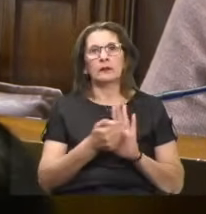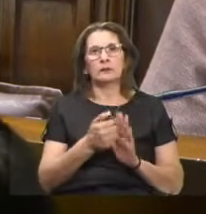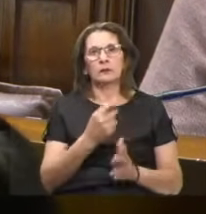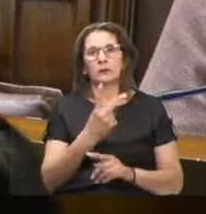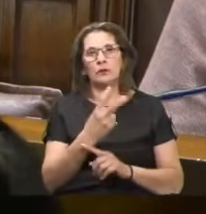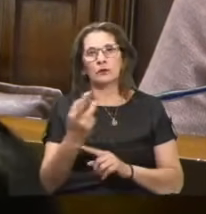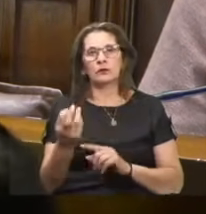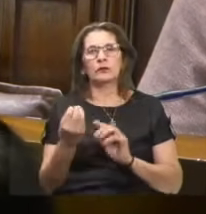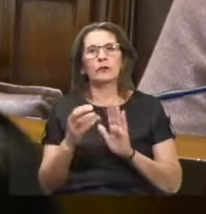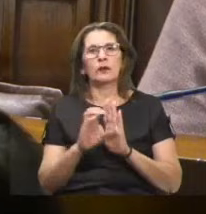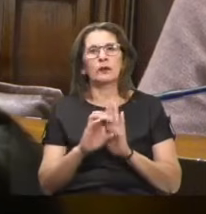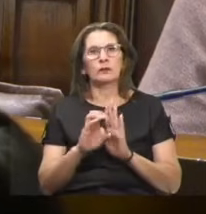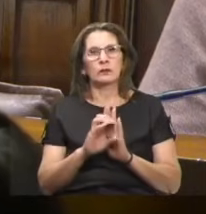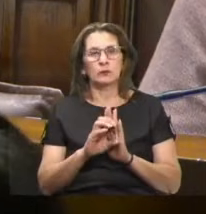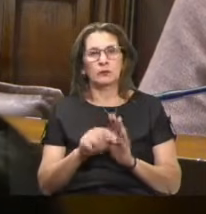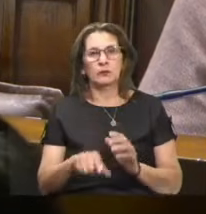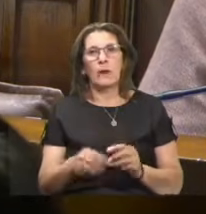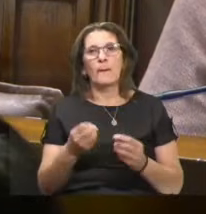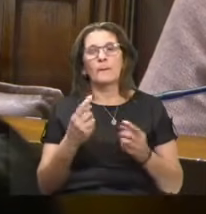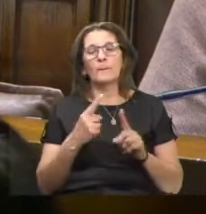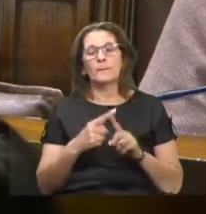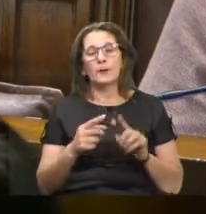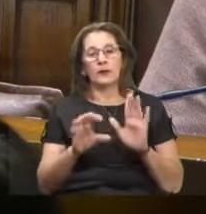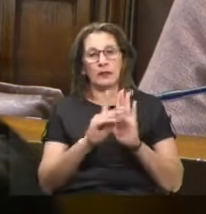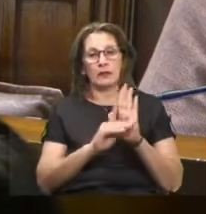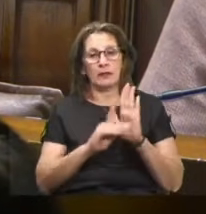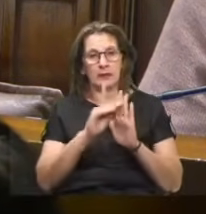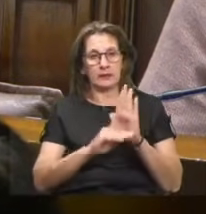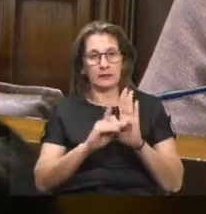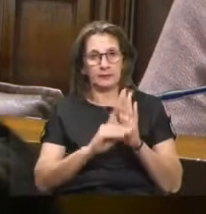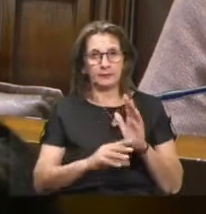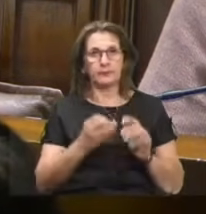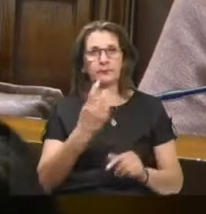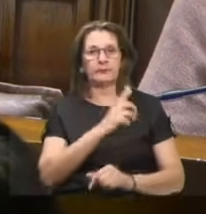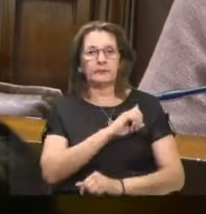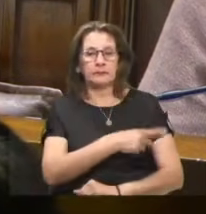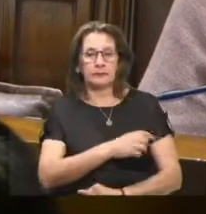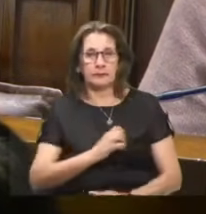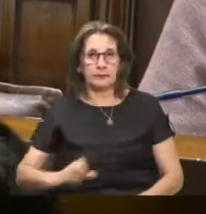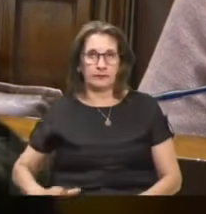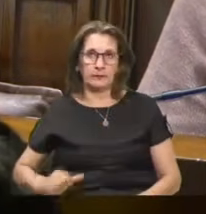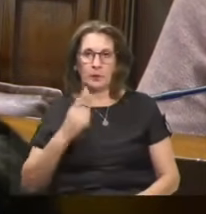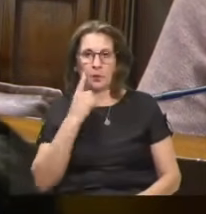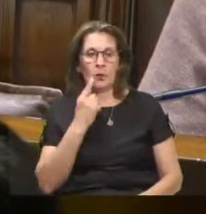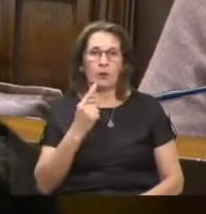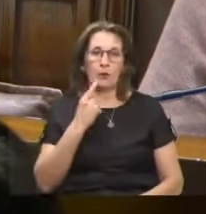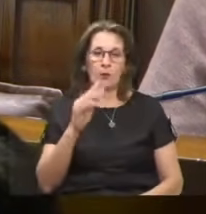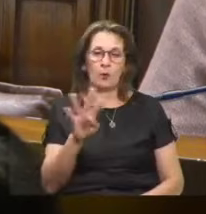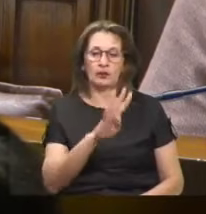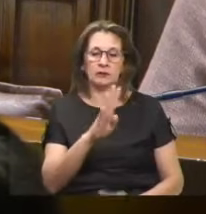Constitución. Por decreto del Poder Ejecutivo número